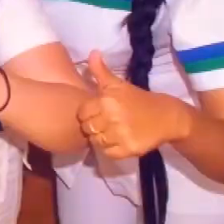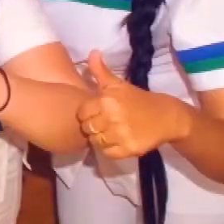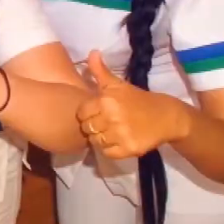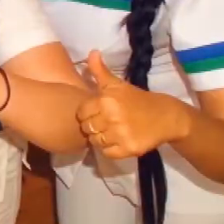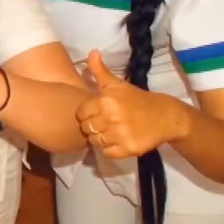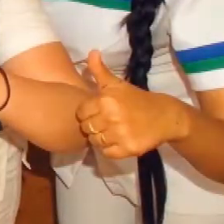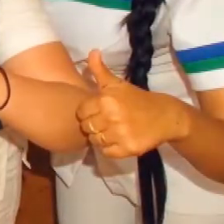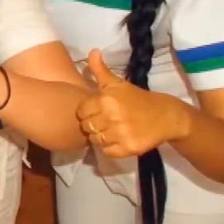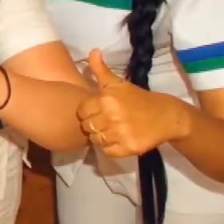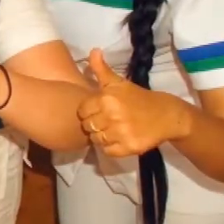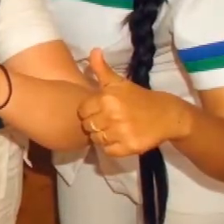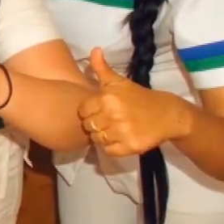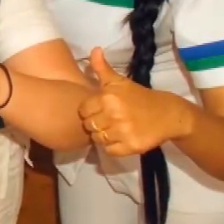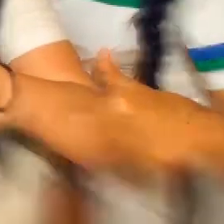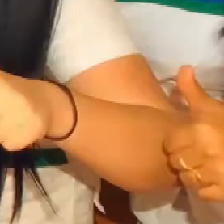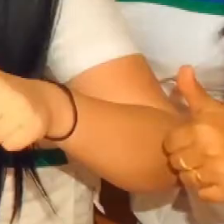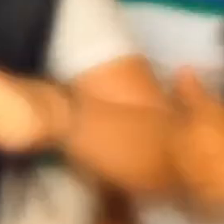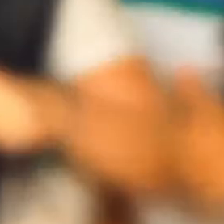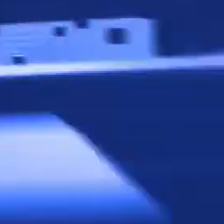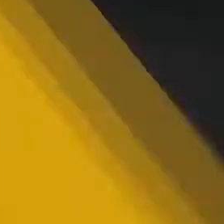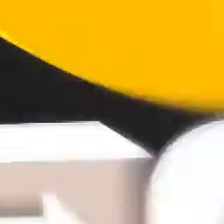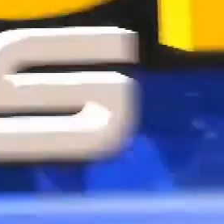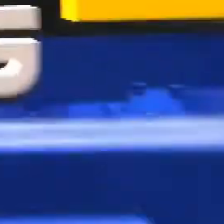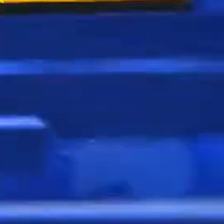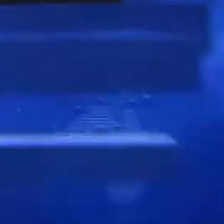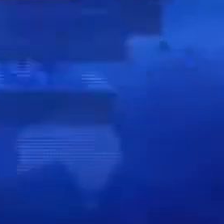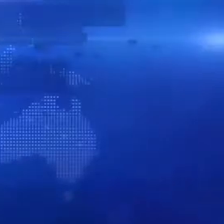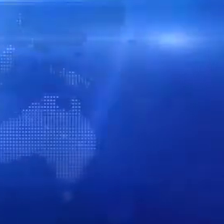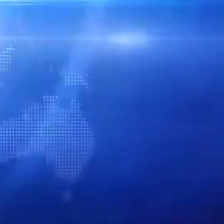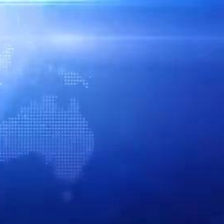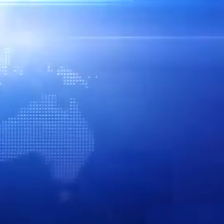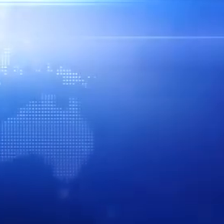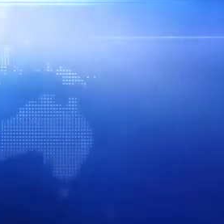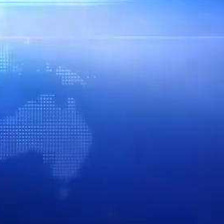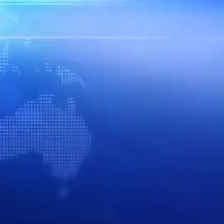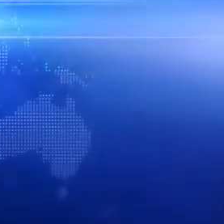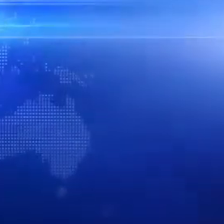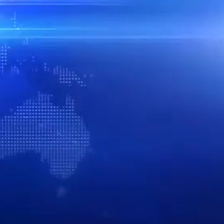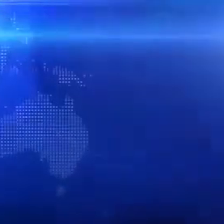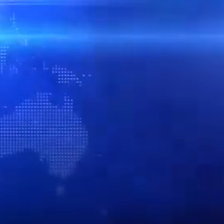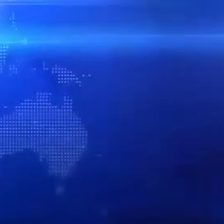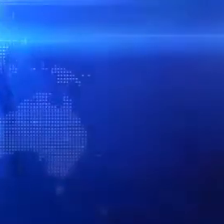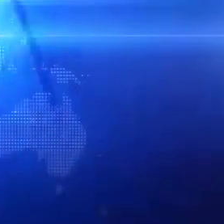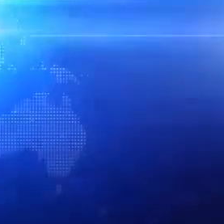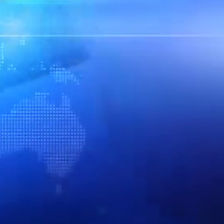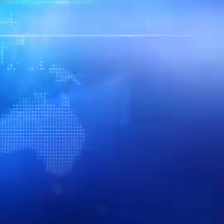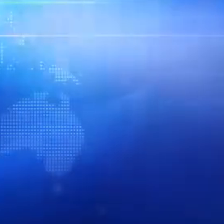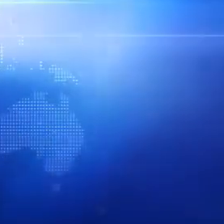CDUS, matrículas abiertas.